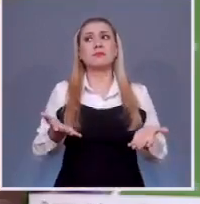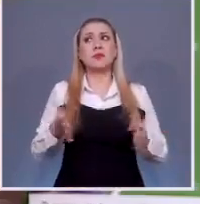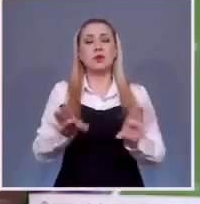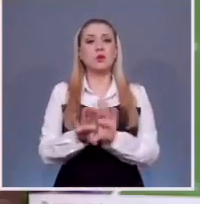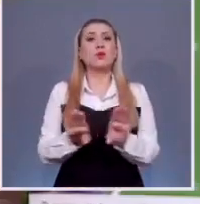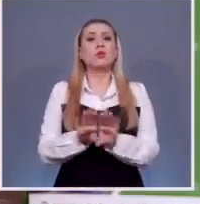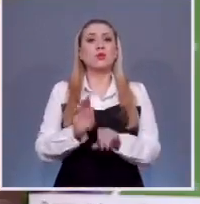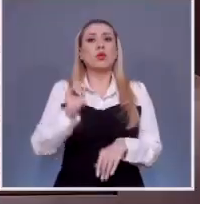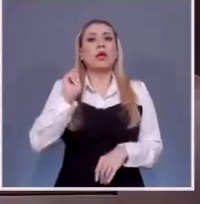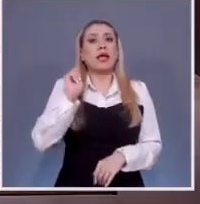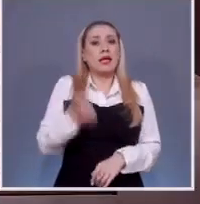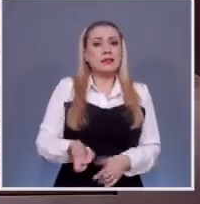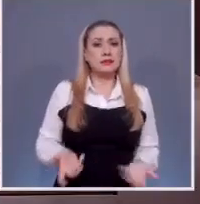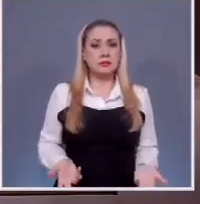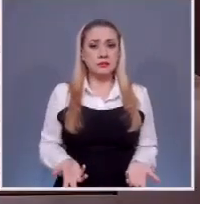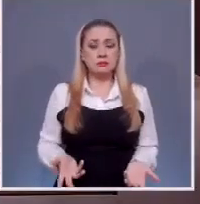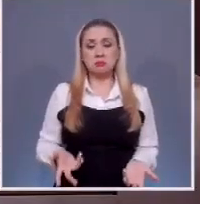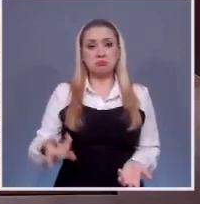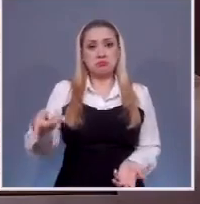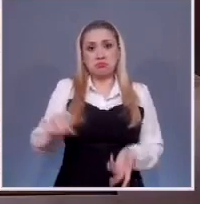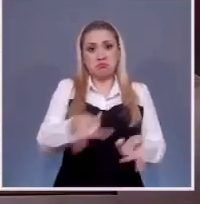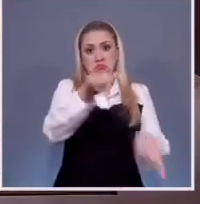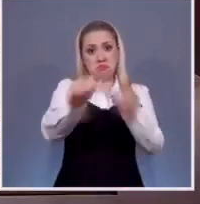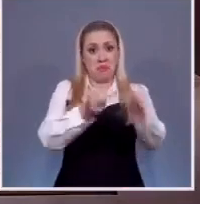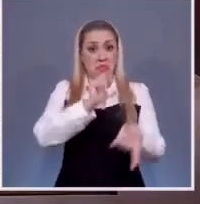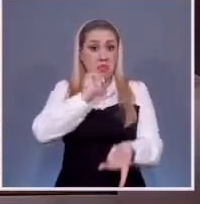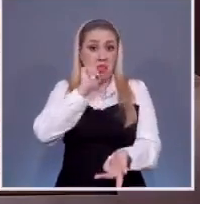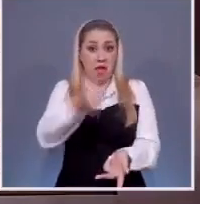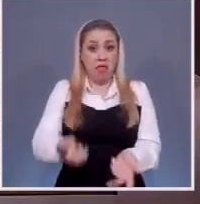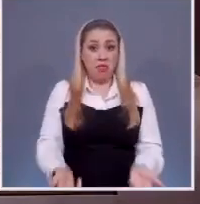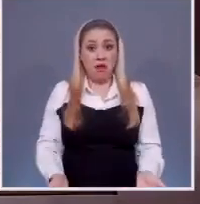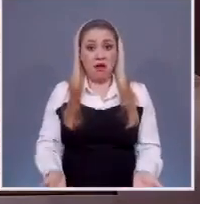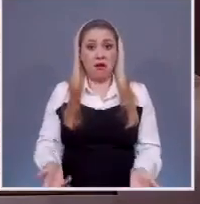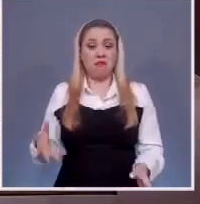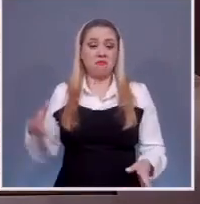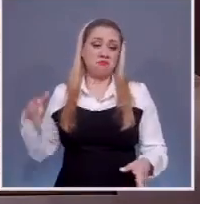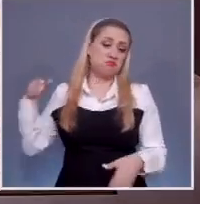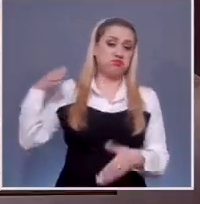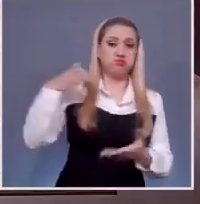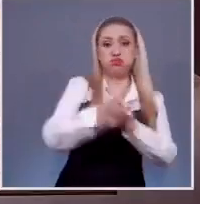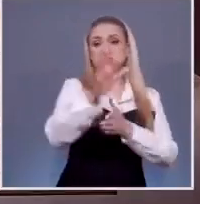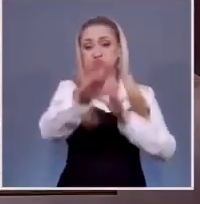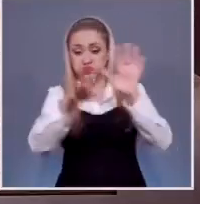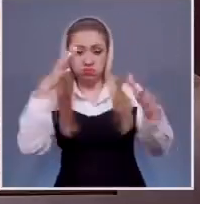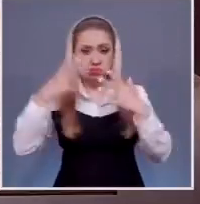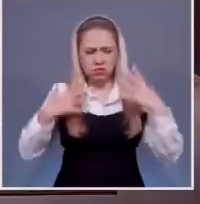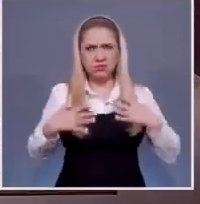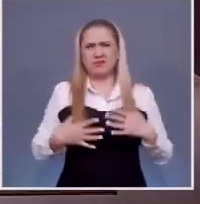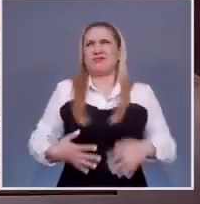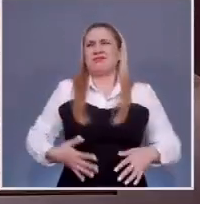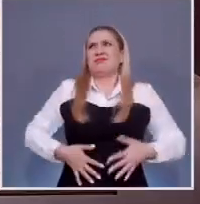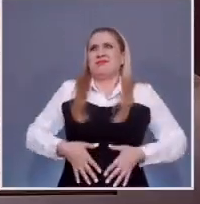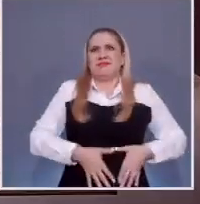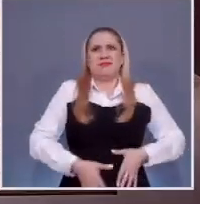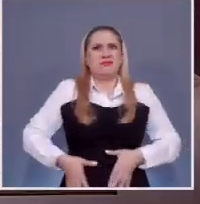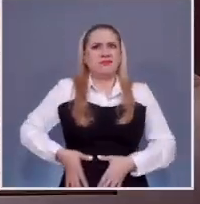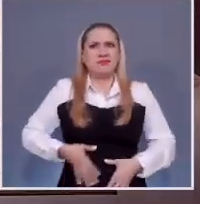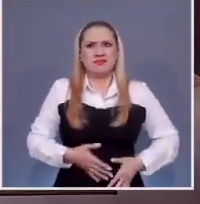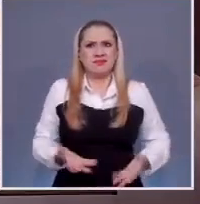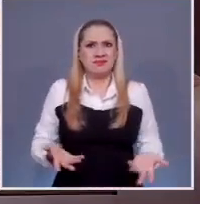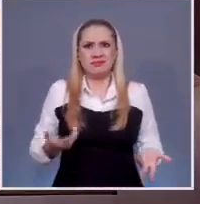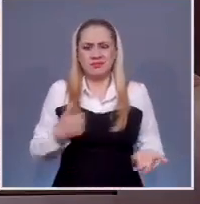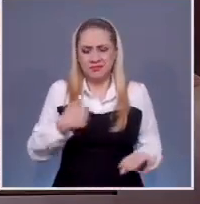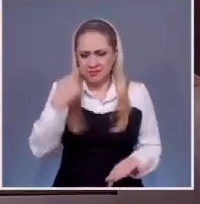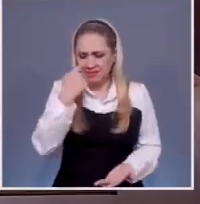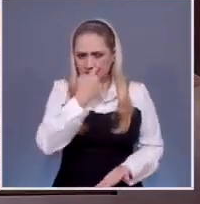te consulta o ni siquiera se toman las medidas necesarias para que tú también puedas escoger o decidir. Y esto parte de una falta